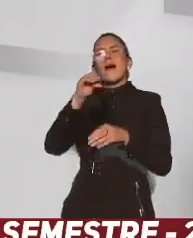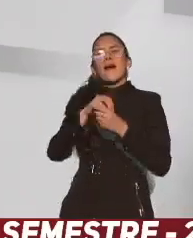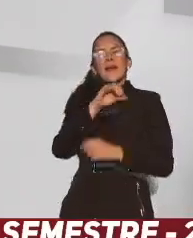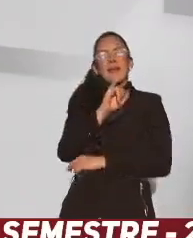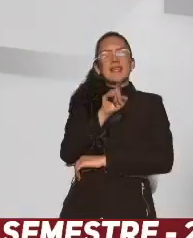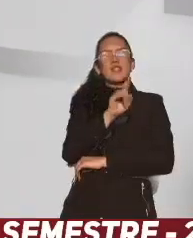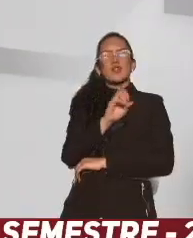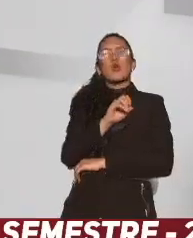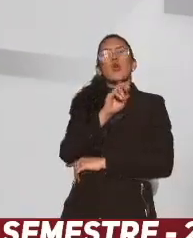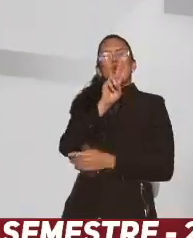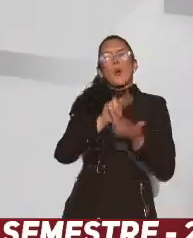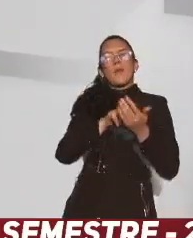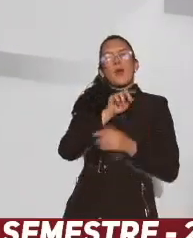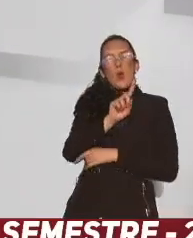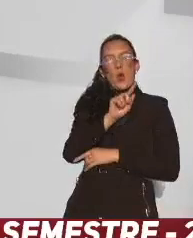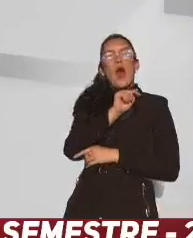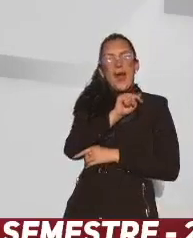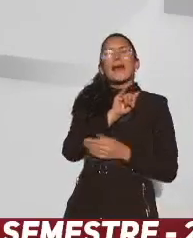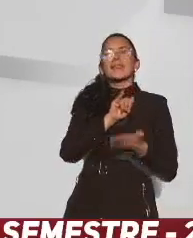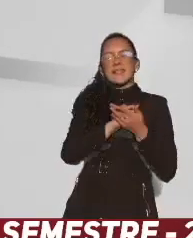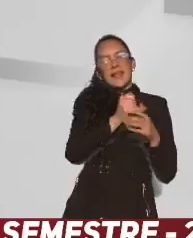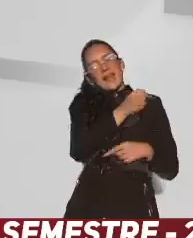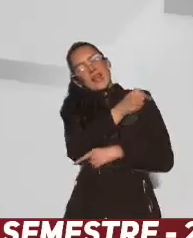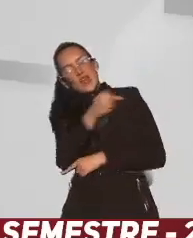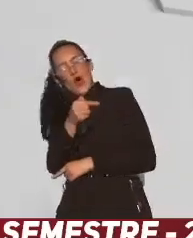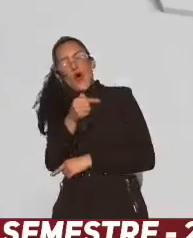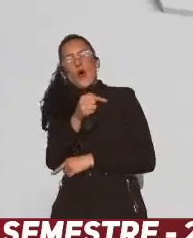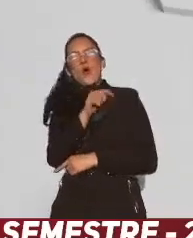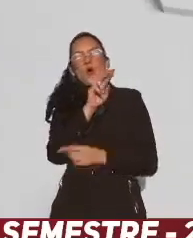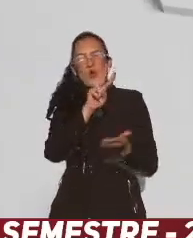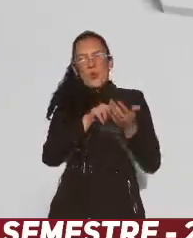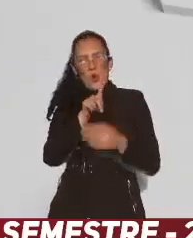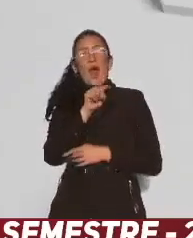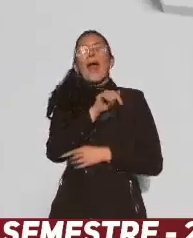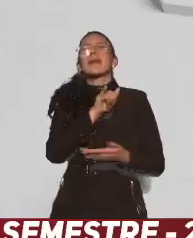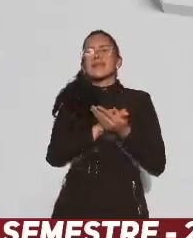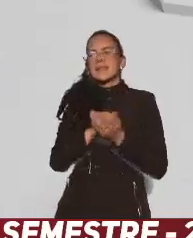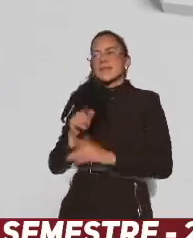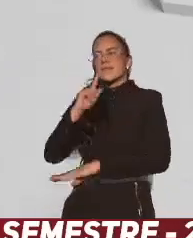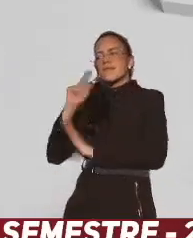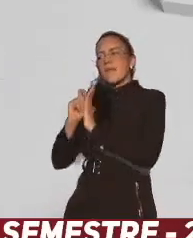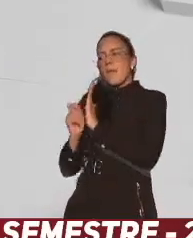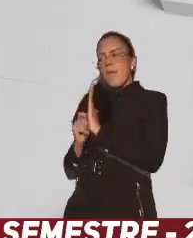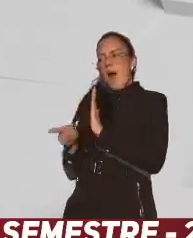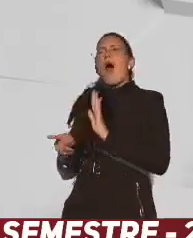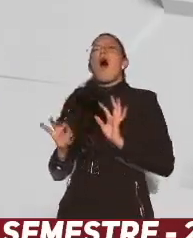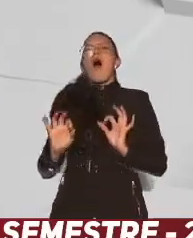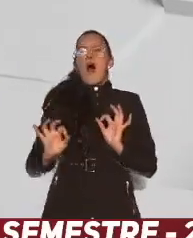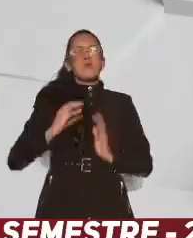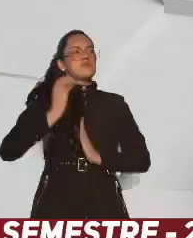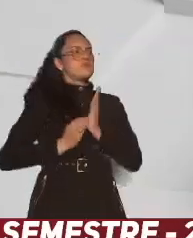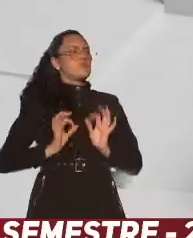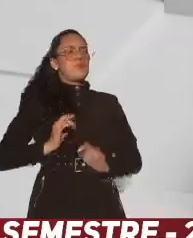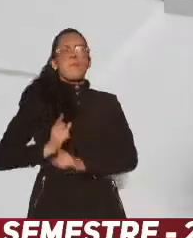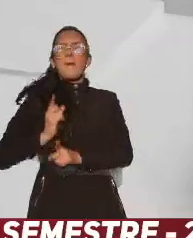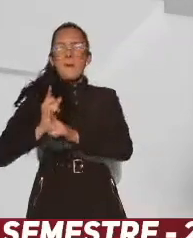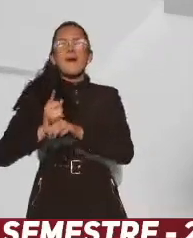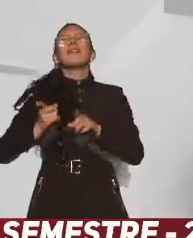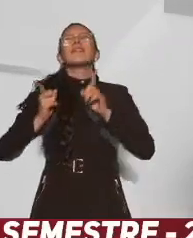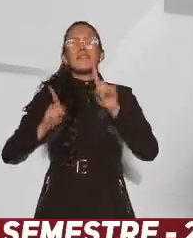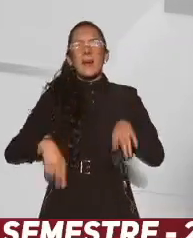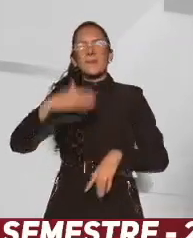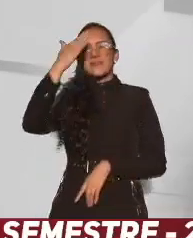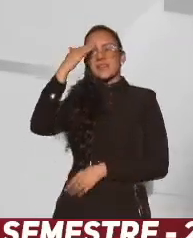9001-2015. Asimismo, implementó planes de mejoramiento a través del desarrollo de 17 políticas de gestión y